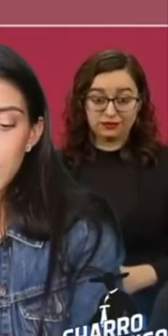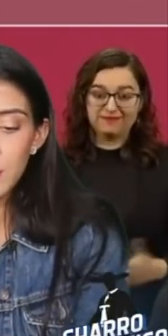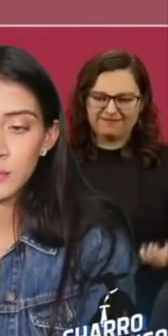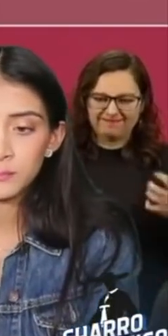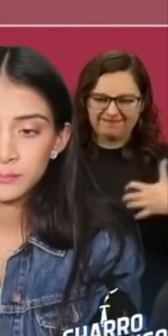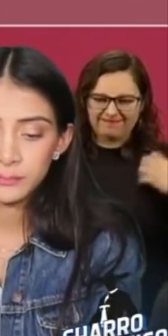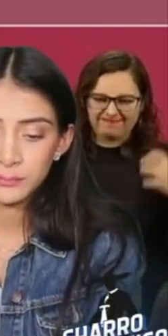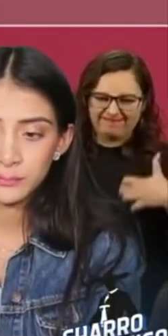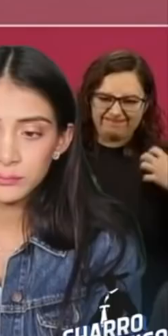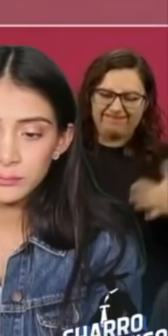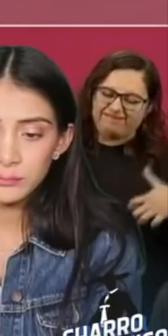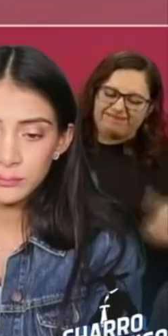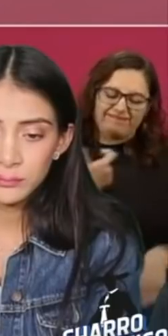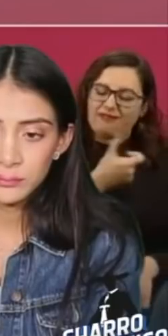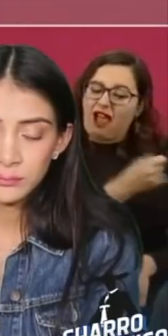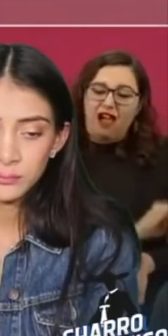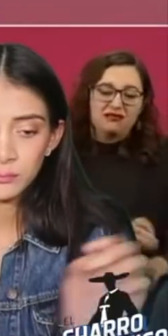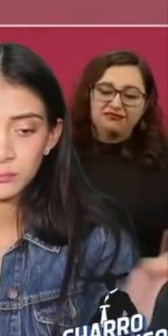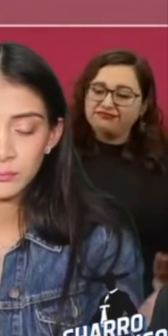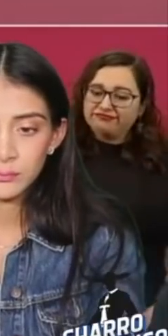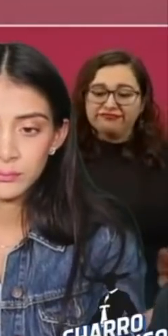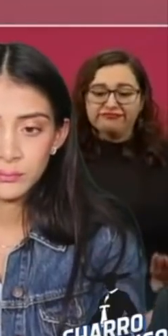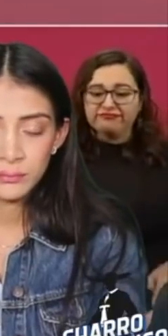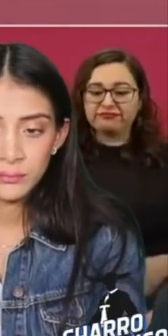Entonces eso los tiene muy molestos. Pero